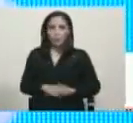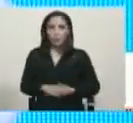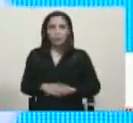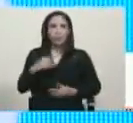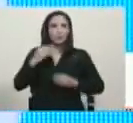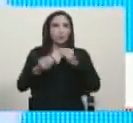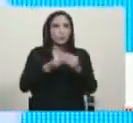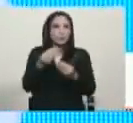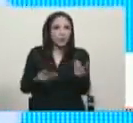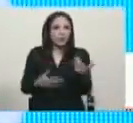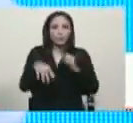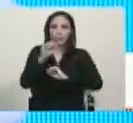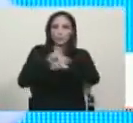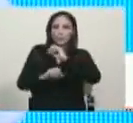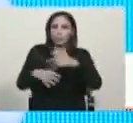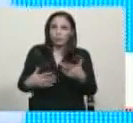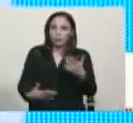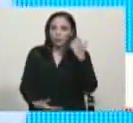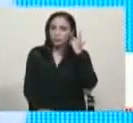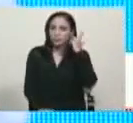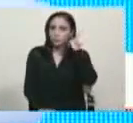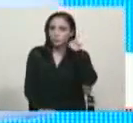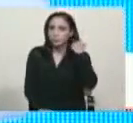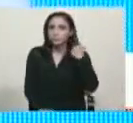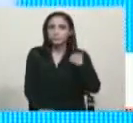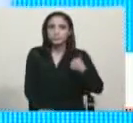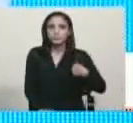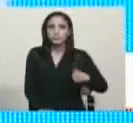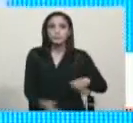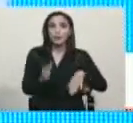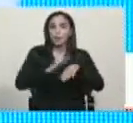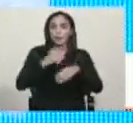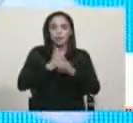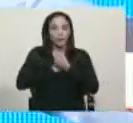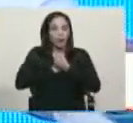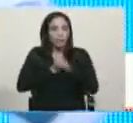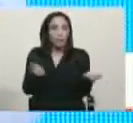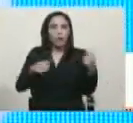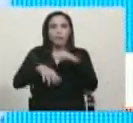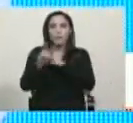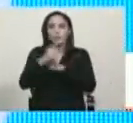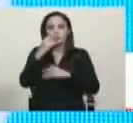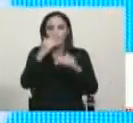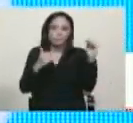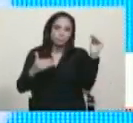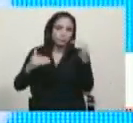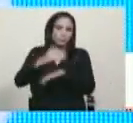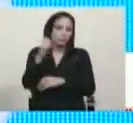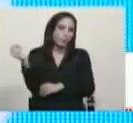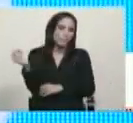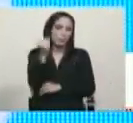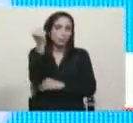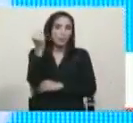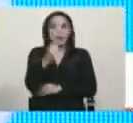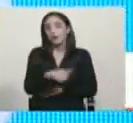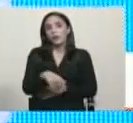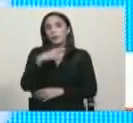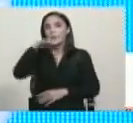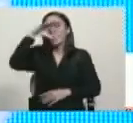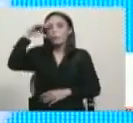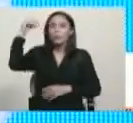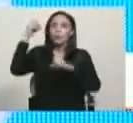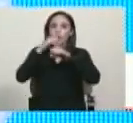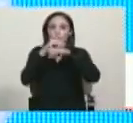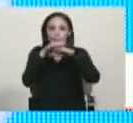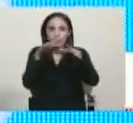estamos defendiendo, porque amamos a Venezuela por encima de cualquier cosa. Y porque tenemos la bendición